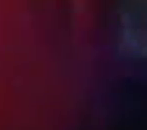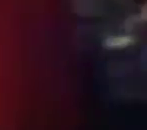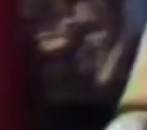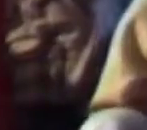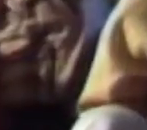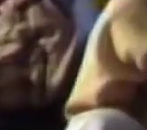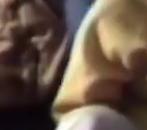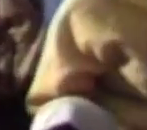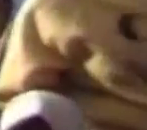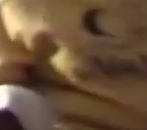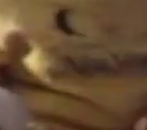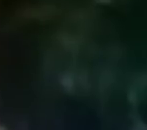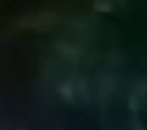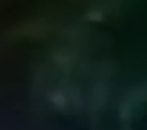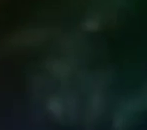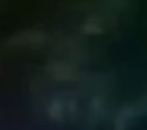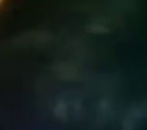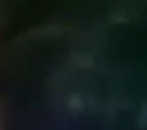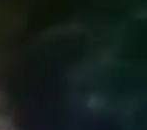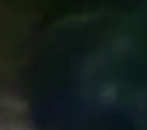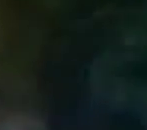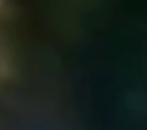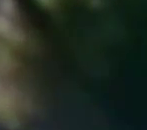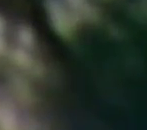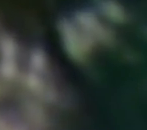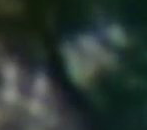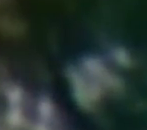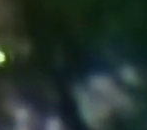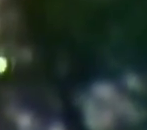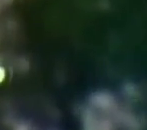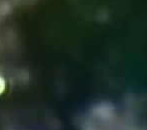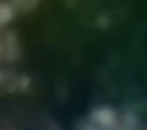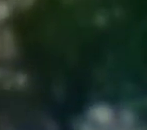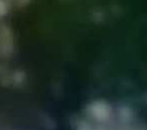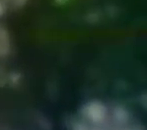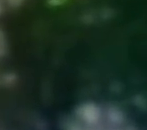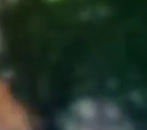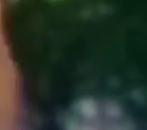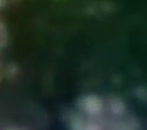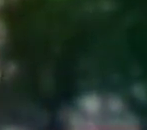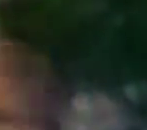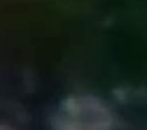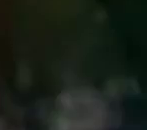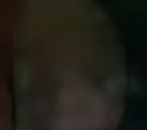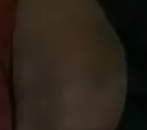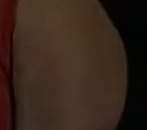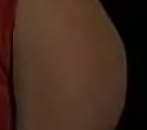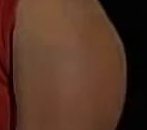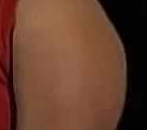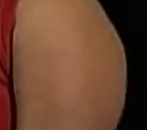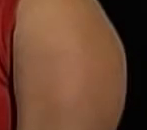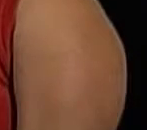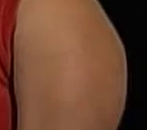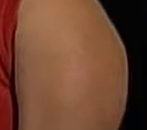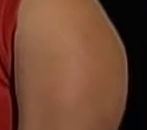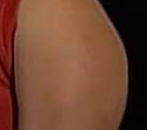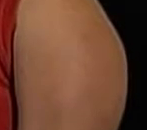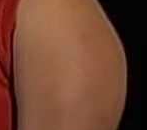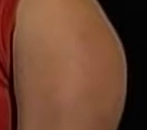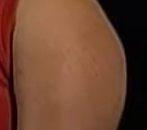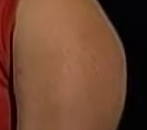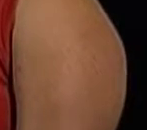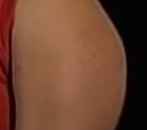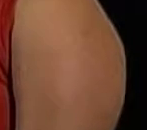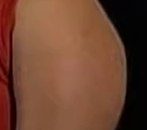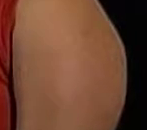Esta película narra la vida de una niña que creció entre penumbras y limitaciones y llegó a la madurez. Para mí, en ese